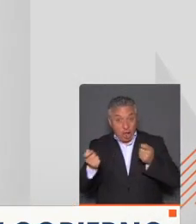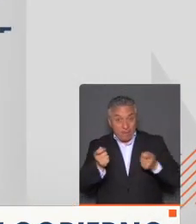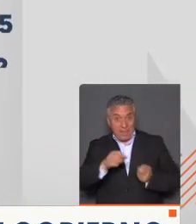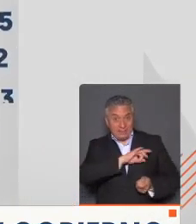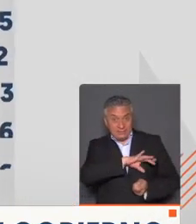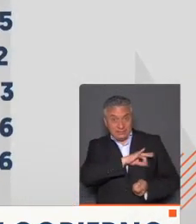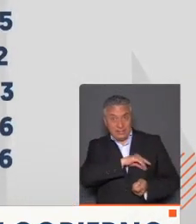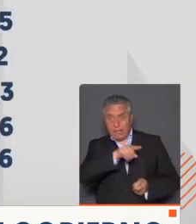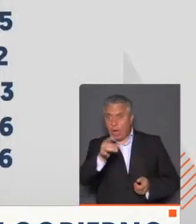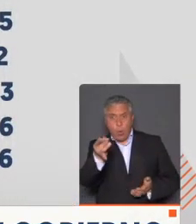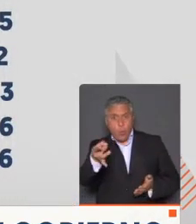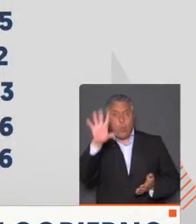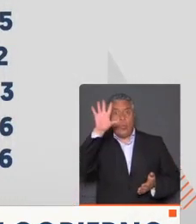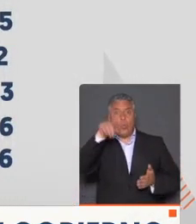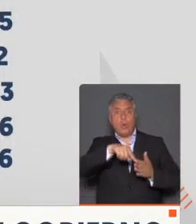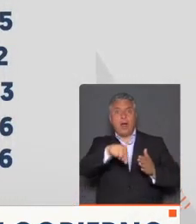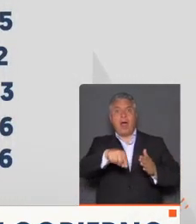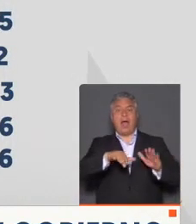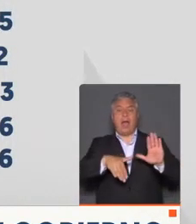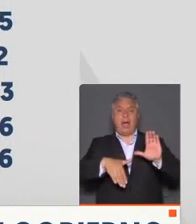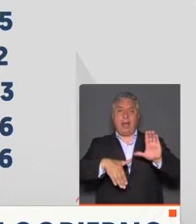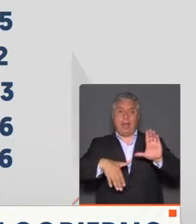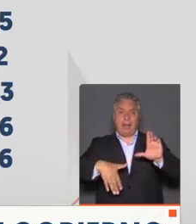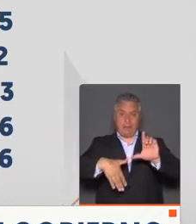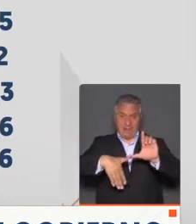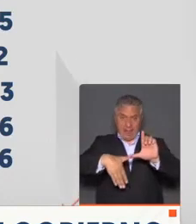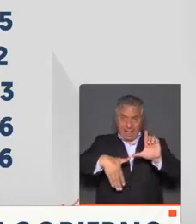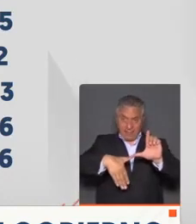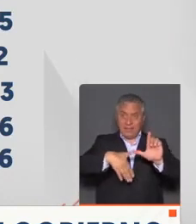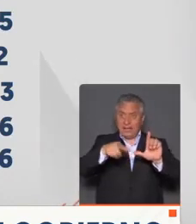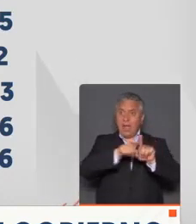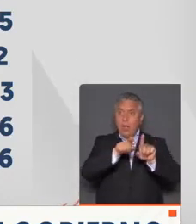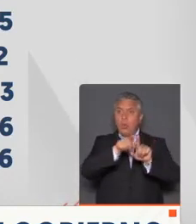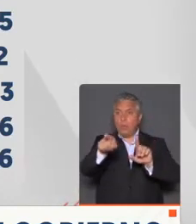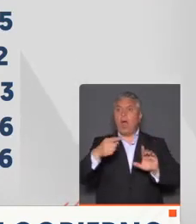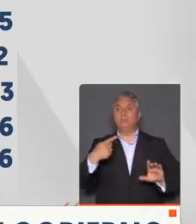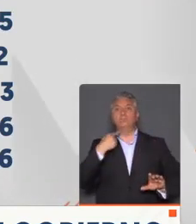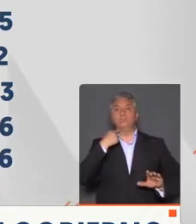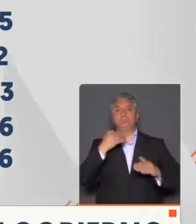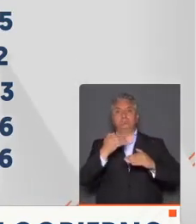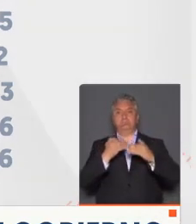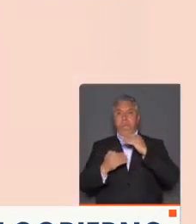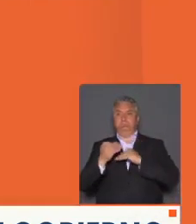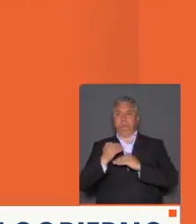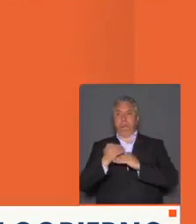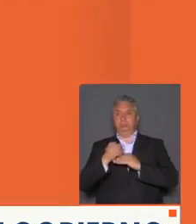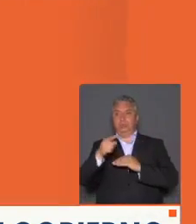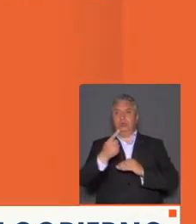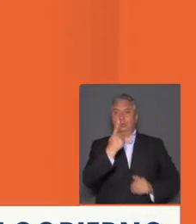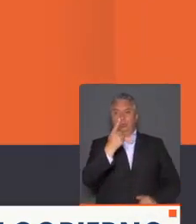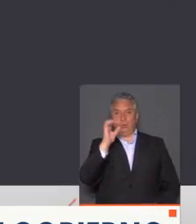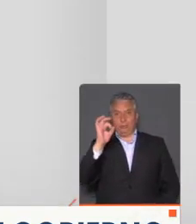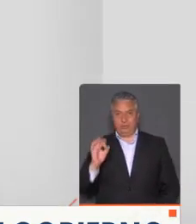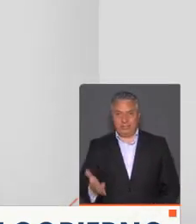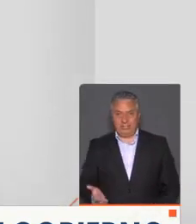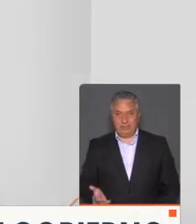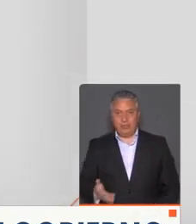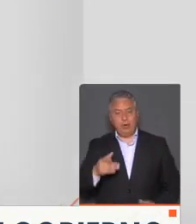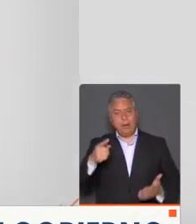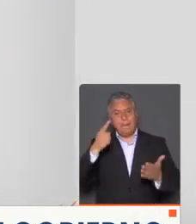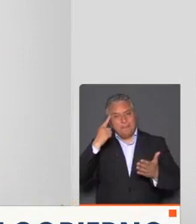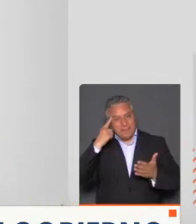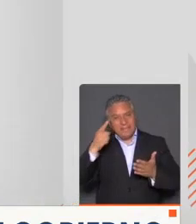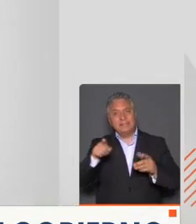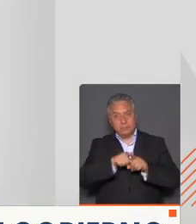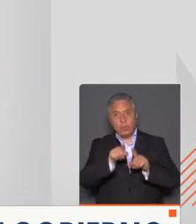única de América Latina que caería durante el próximo año con un retroceso de un 1%, una estimación pesimista que se suma